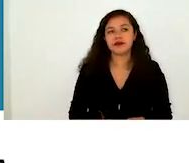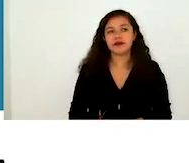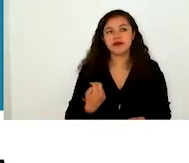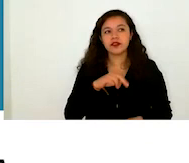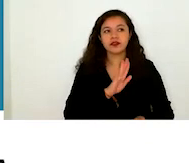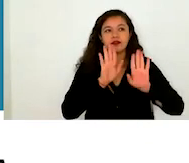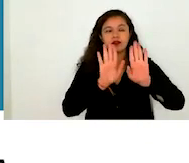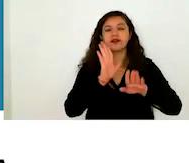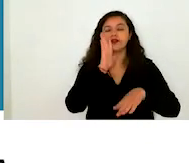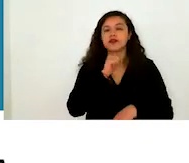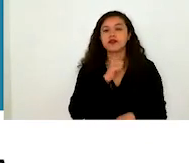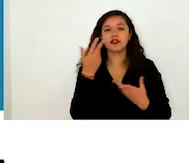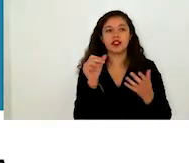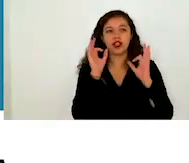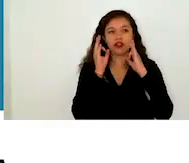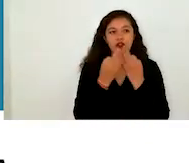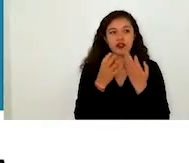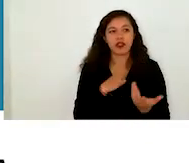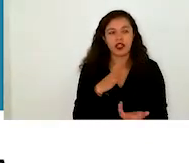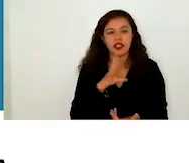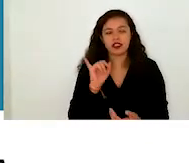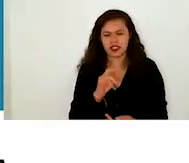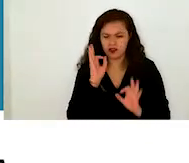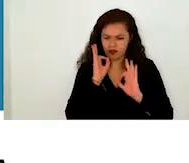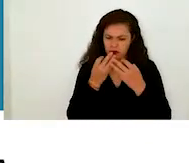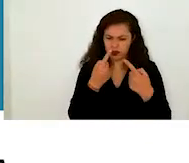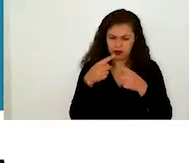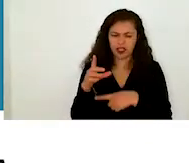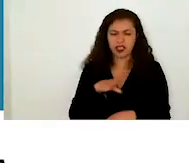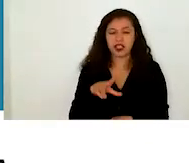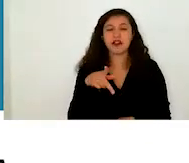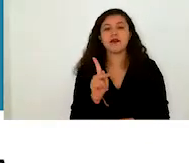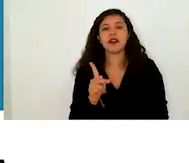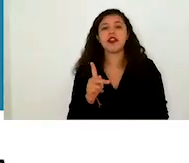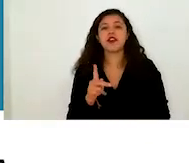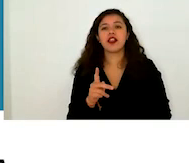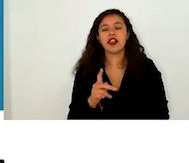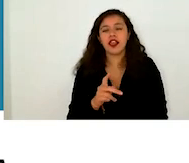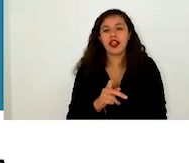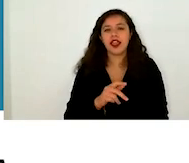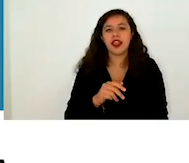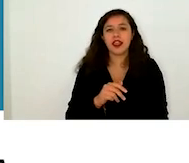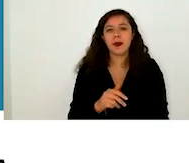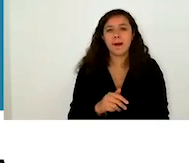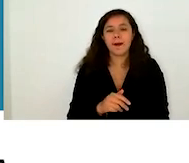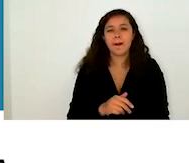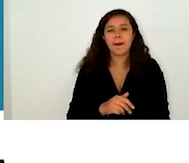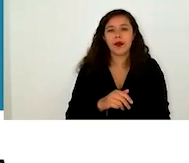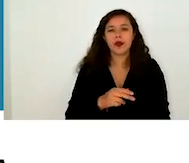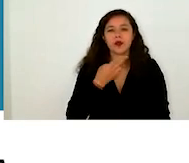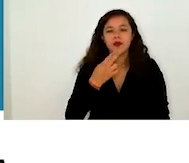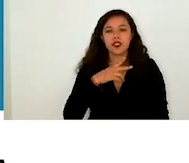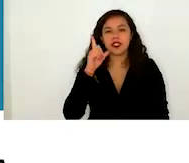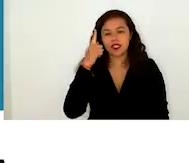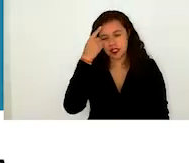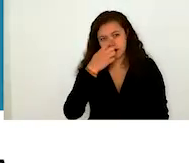se usan otras medidas claro se pueden utilizar otras medidas pero siempre hay que utilizar específicas y tácticas